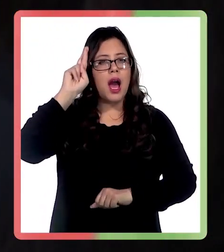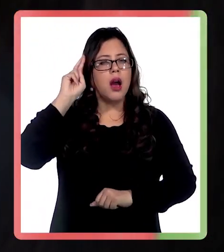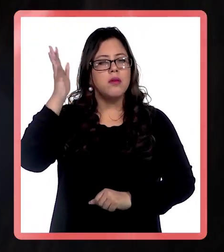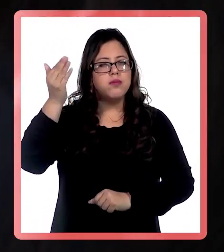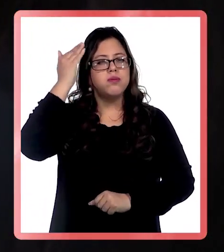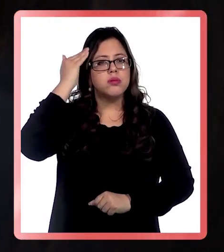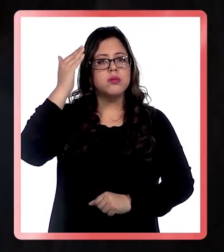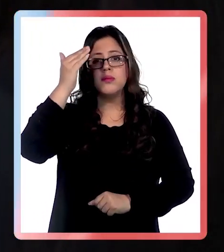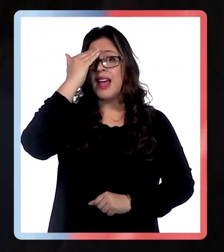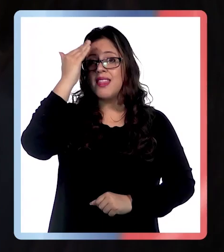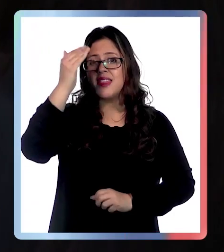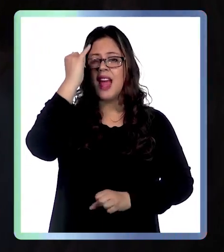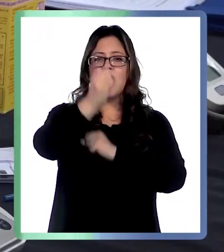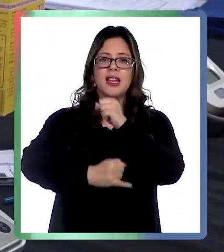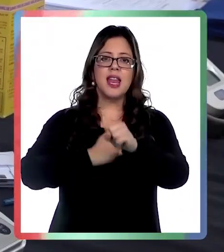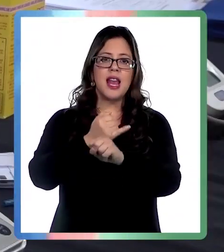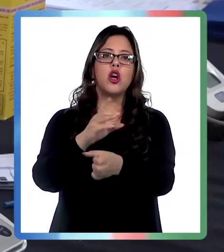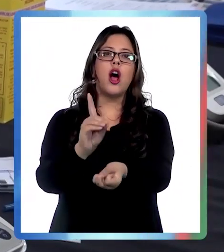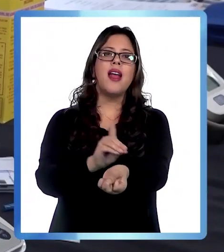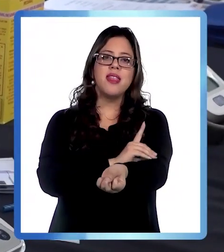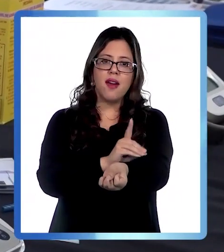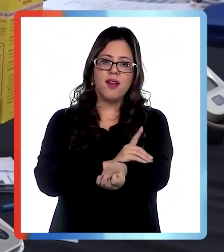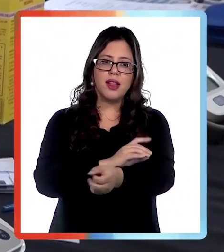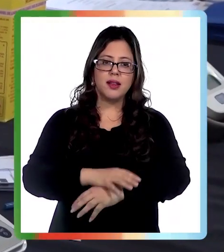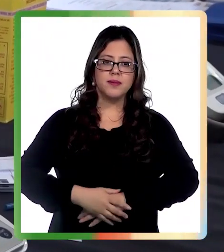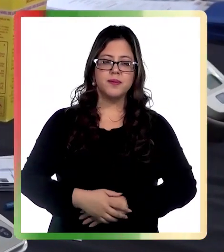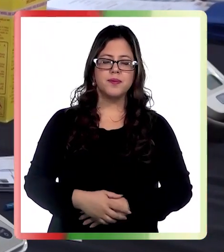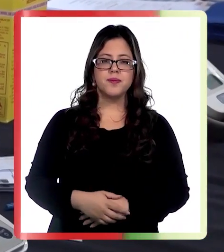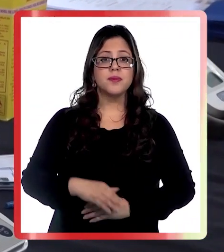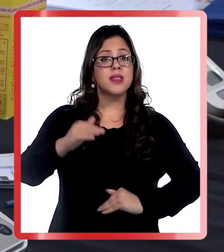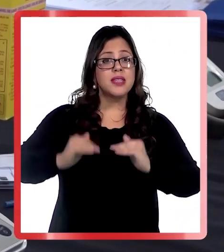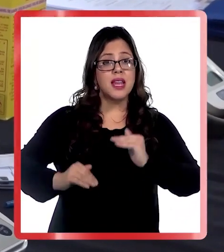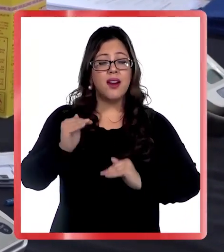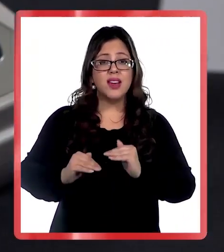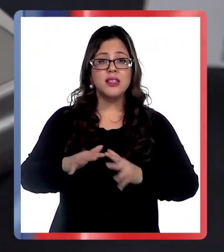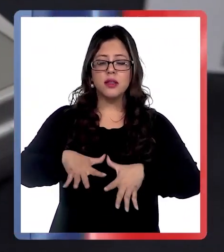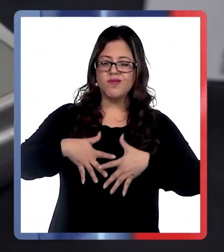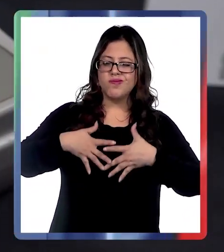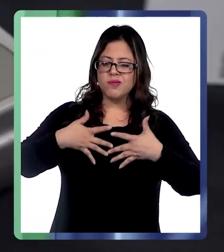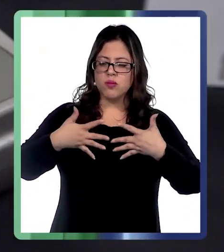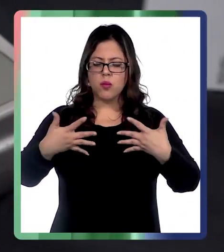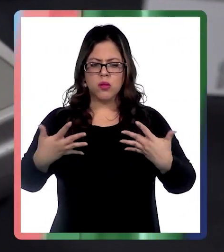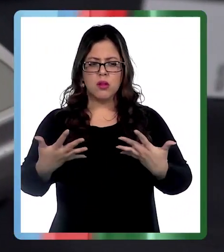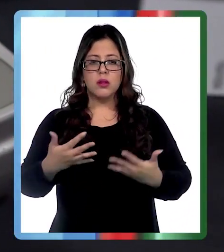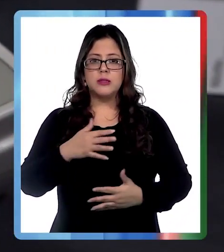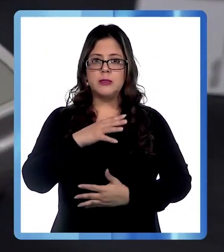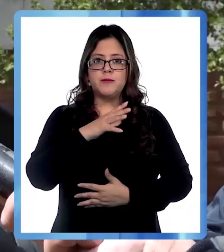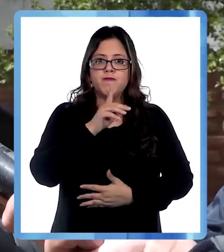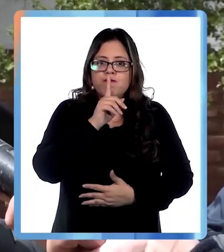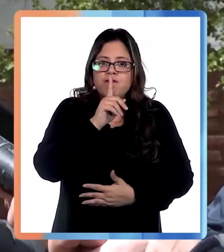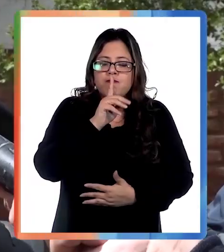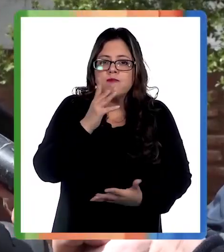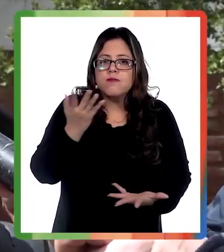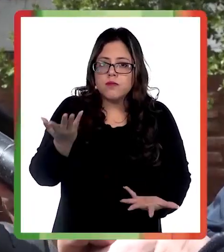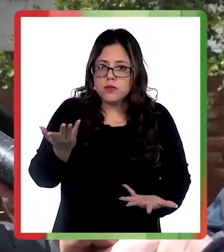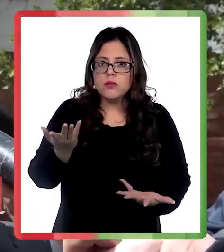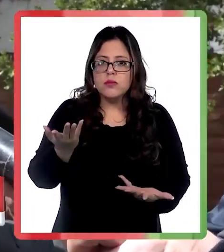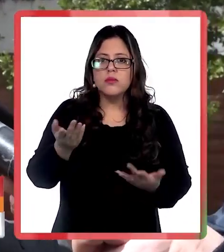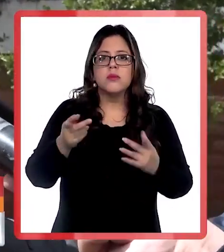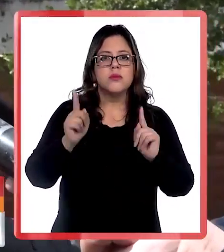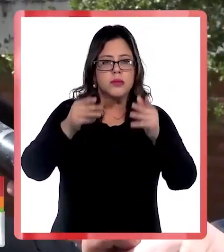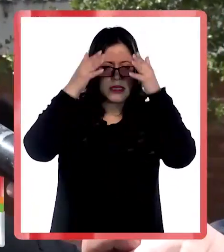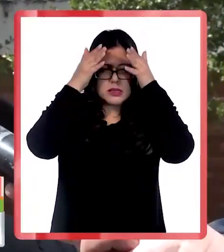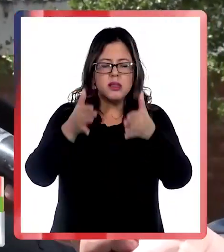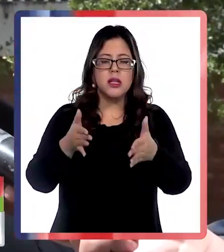que se enmarcó en la conmemoración del día internacional de la diabetes a veces los síntomas son un poco